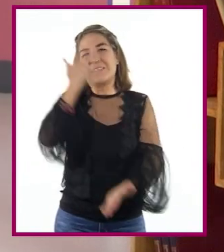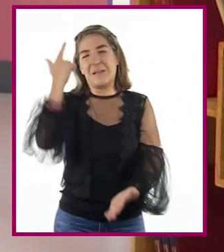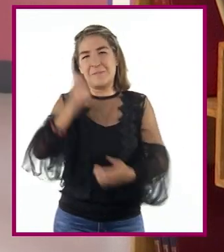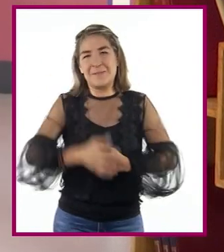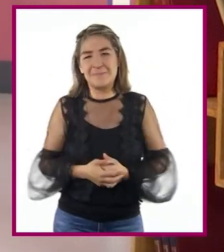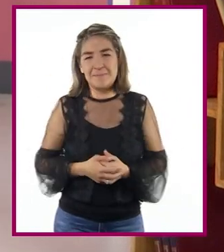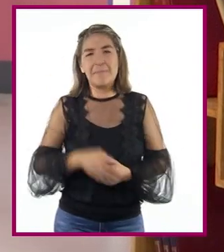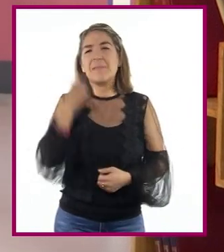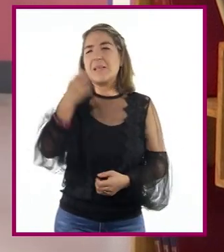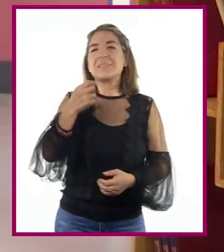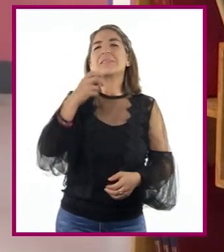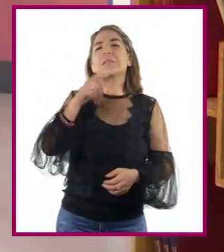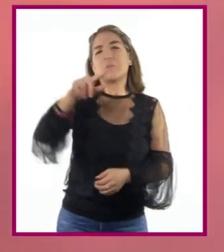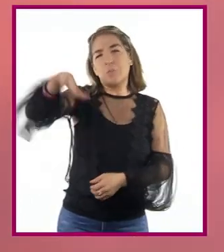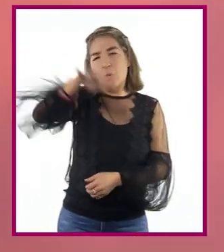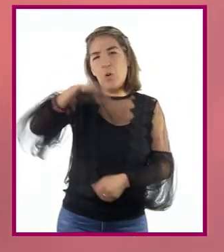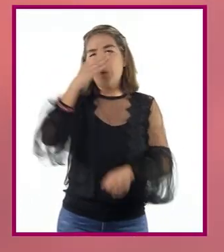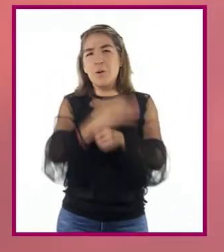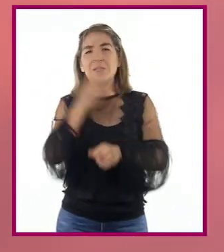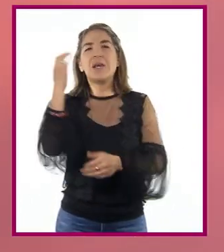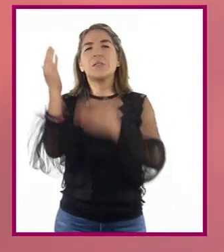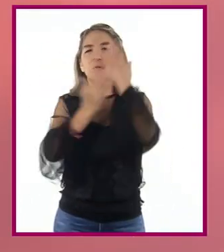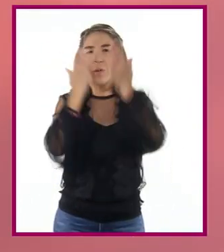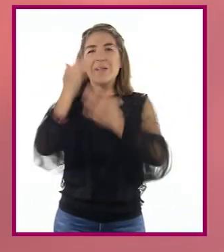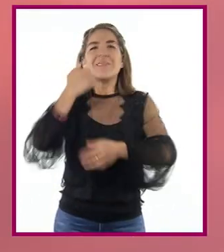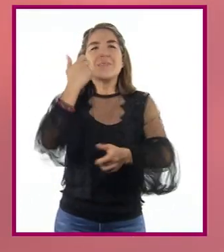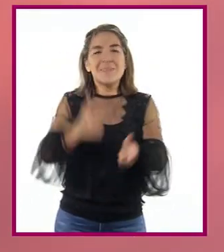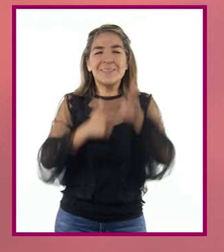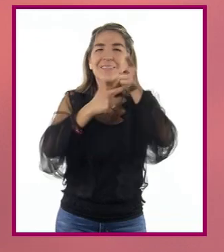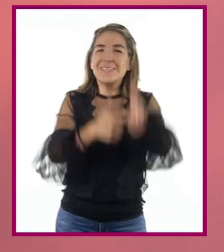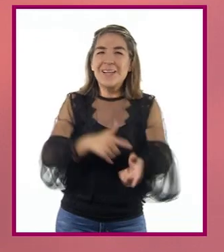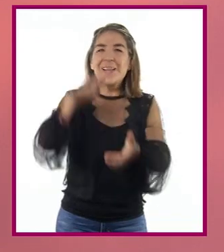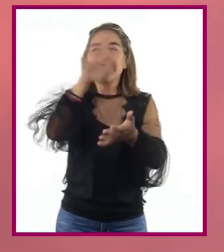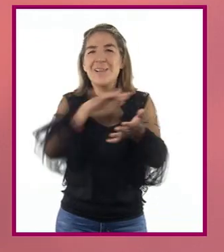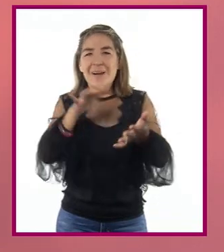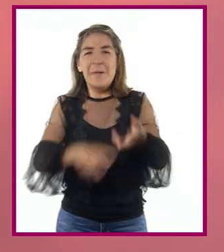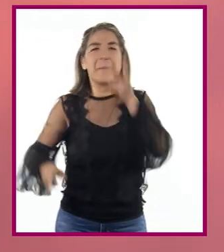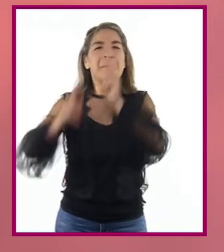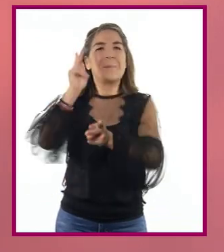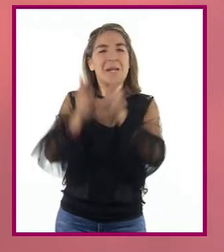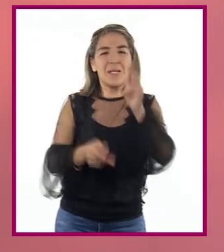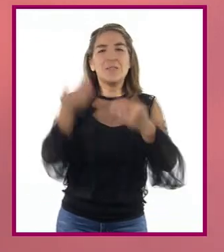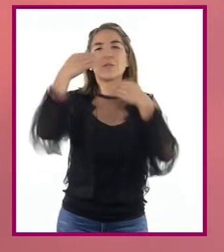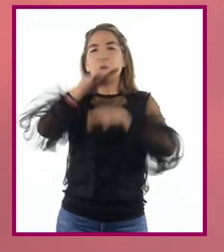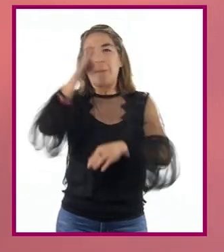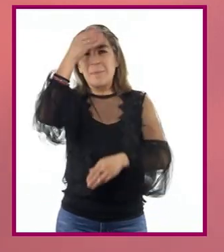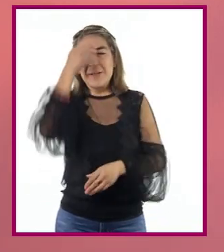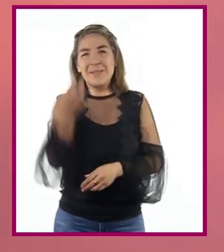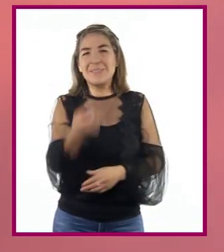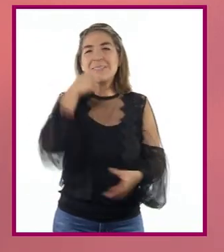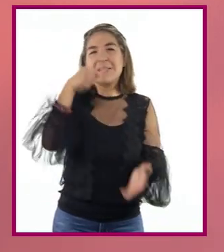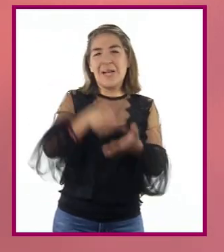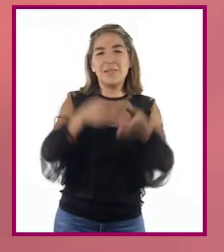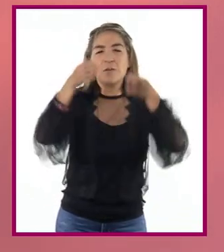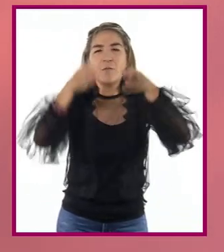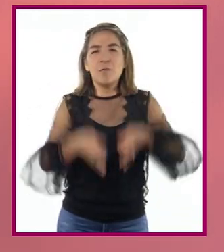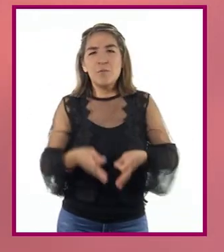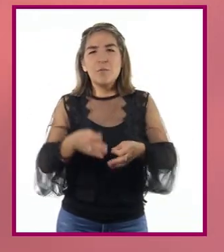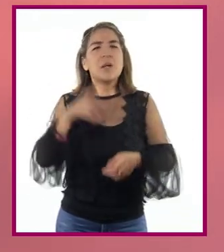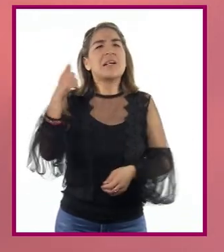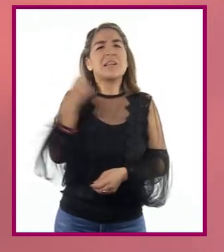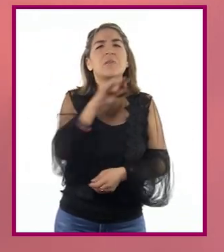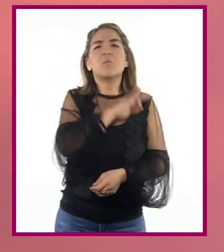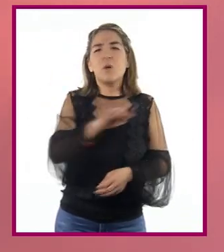tal que nuestros estudiantes quieren seguir leyendo, hablando y aprendiendo acerca de las cartas formales? ¿Qué